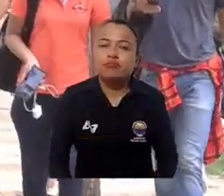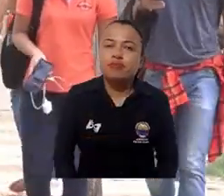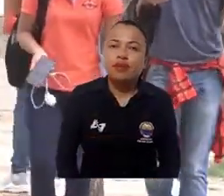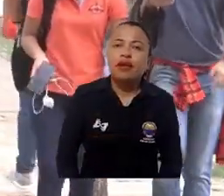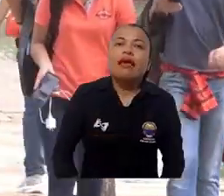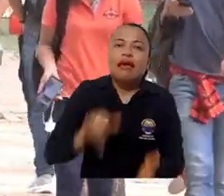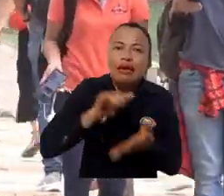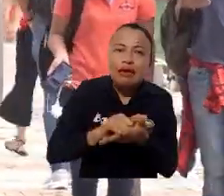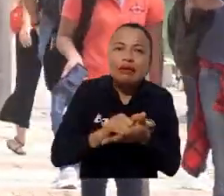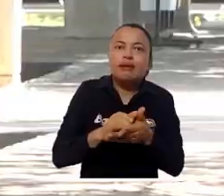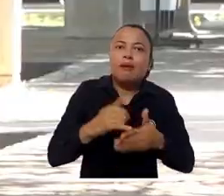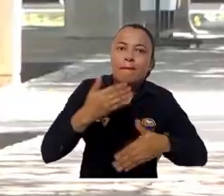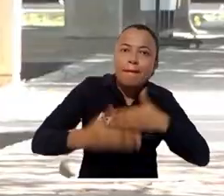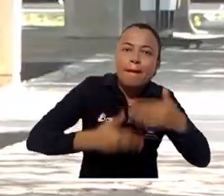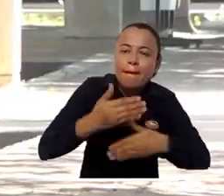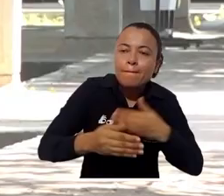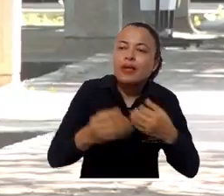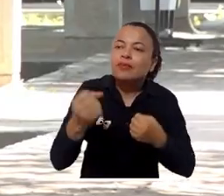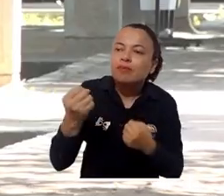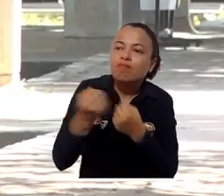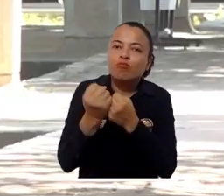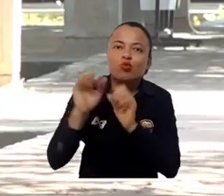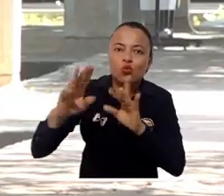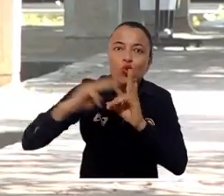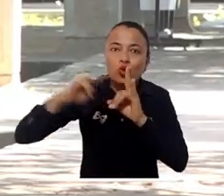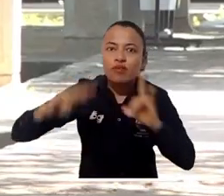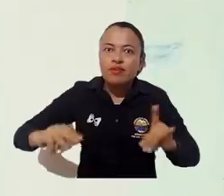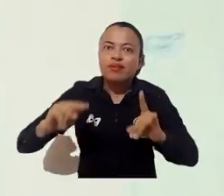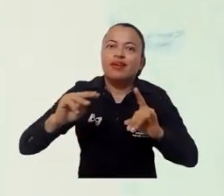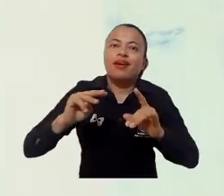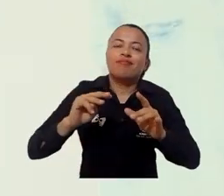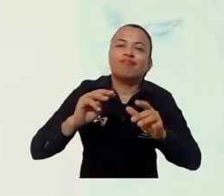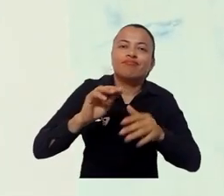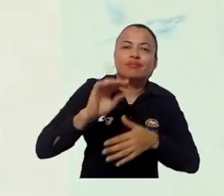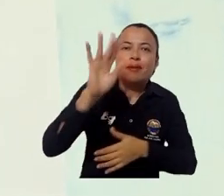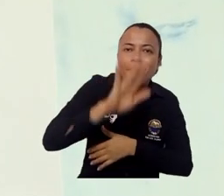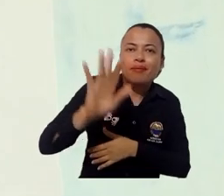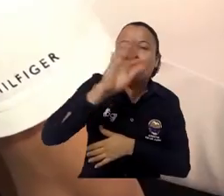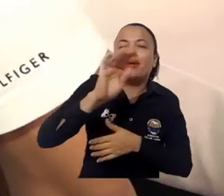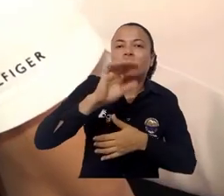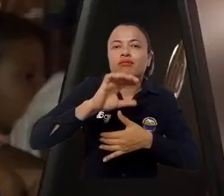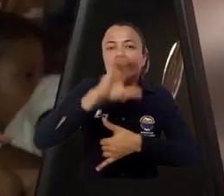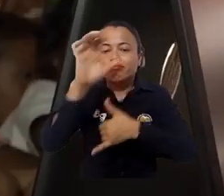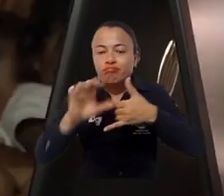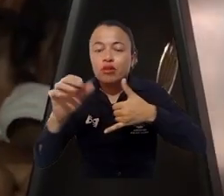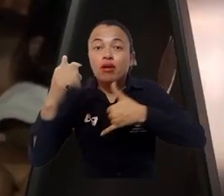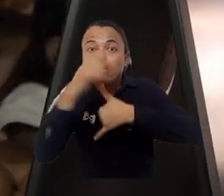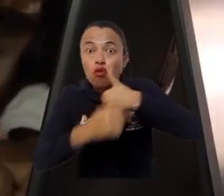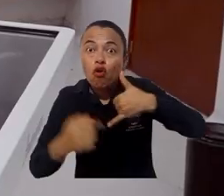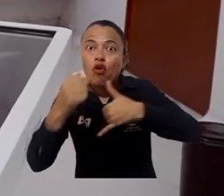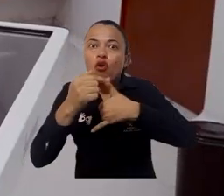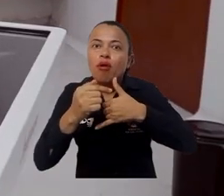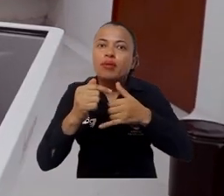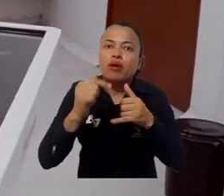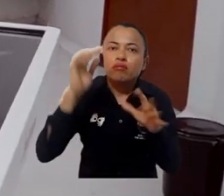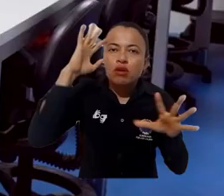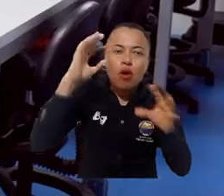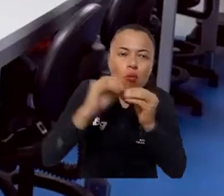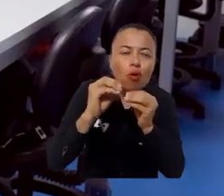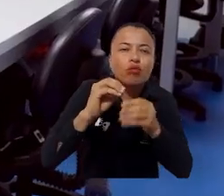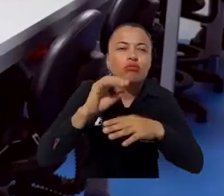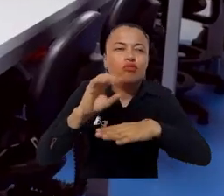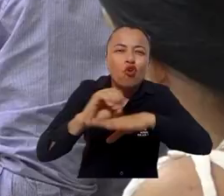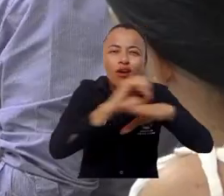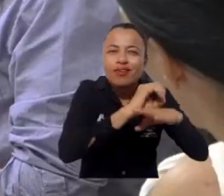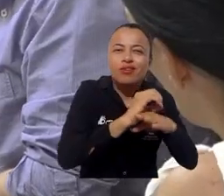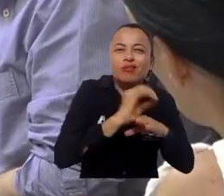este acercamiento, la CAF busca contribuir a ese aporte que hace Unimagdalena al departamento, la región y el país, generando espacios